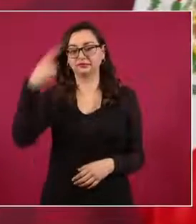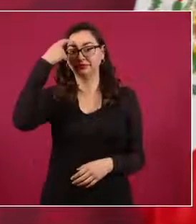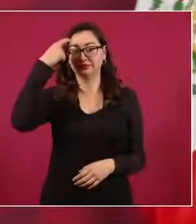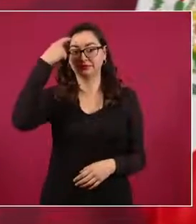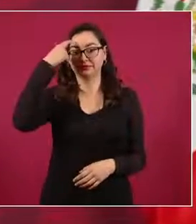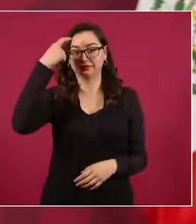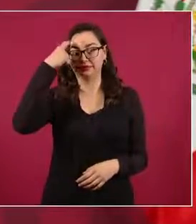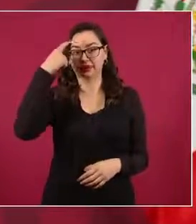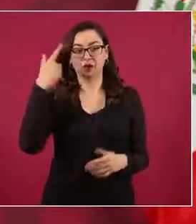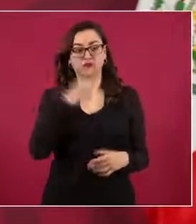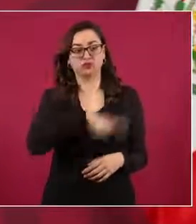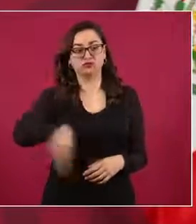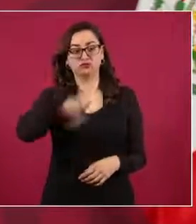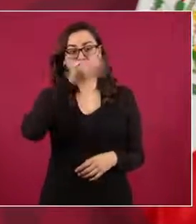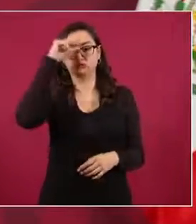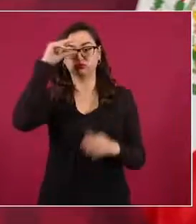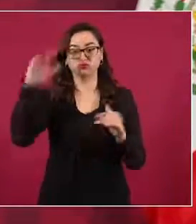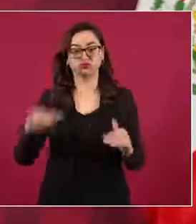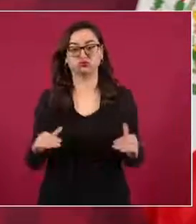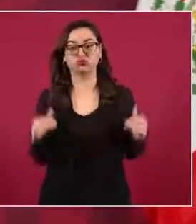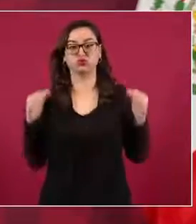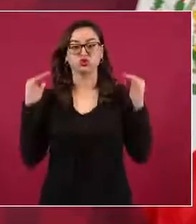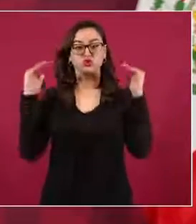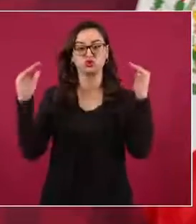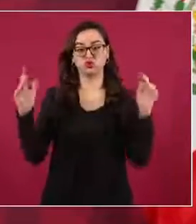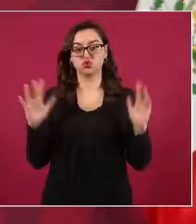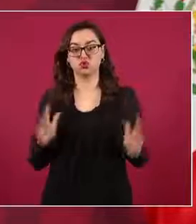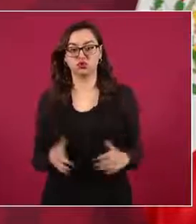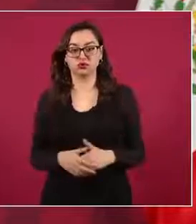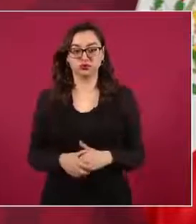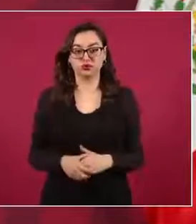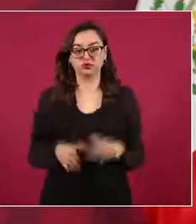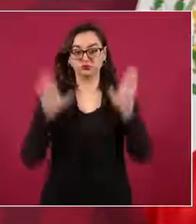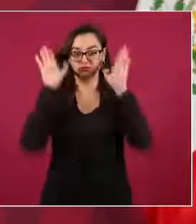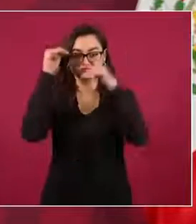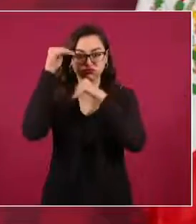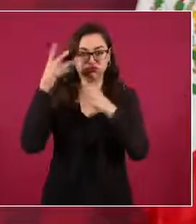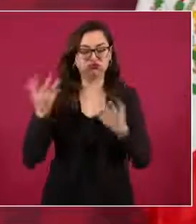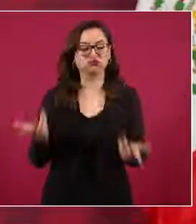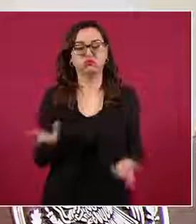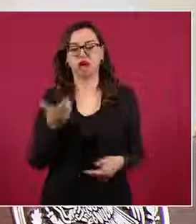los académicos, de intelectuales orgánicos, conservadores.